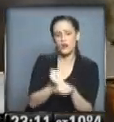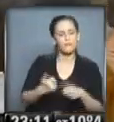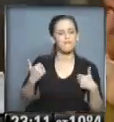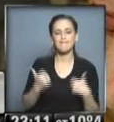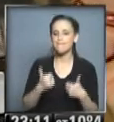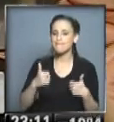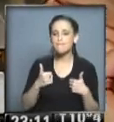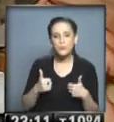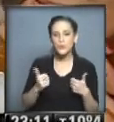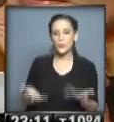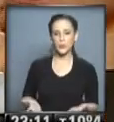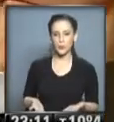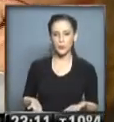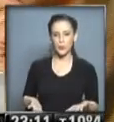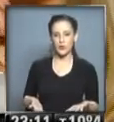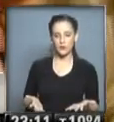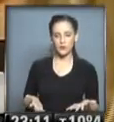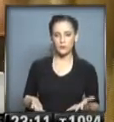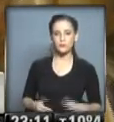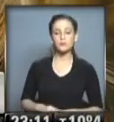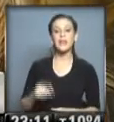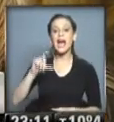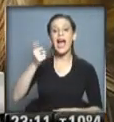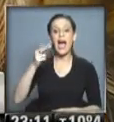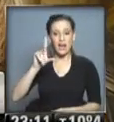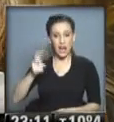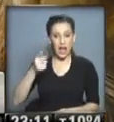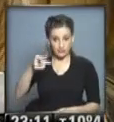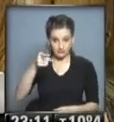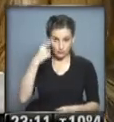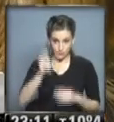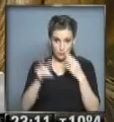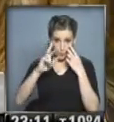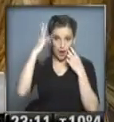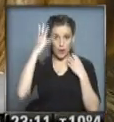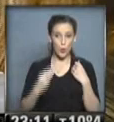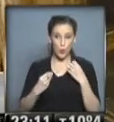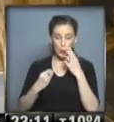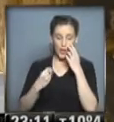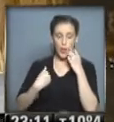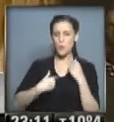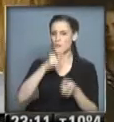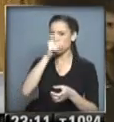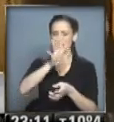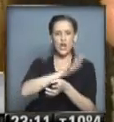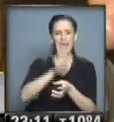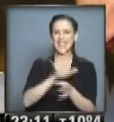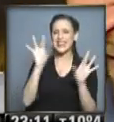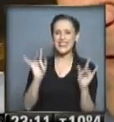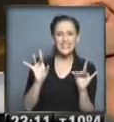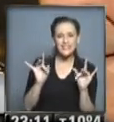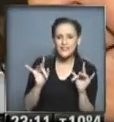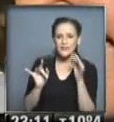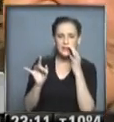y profundo pero a carla que ha hecho un trabajo tan bello de un personaje tan difícil tan difícil de